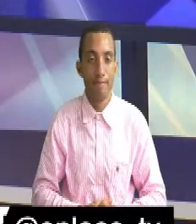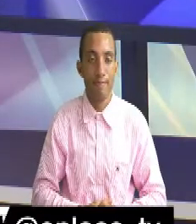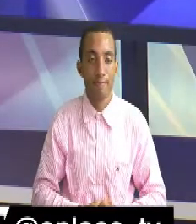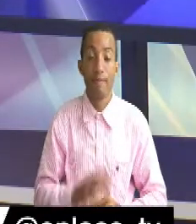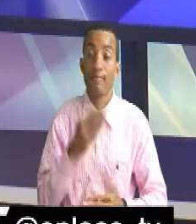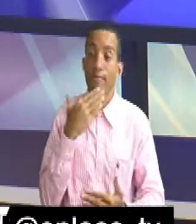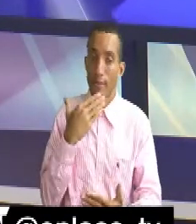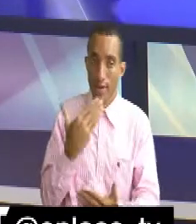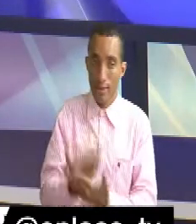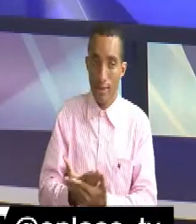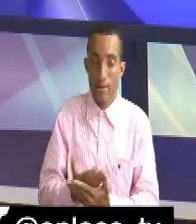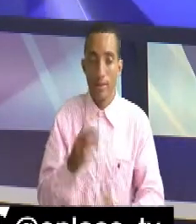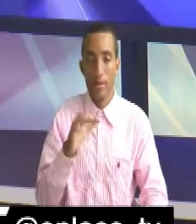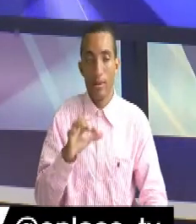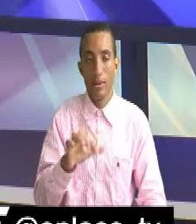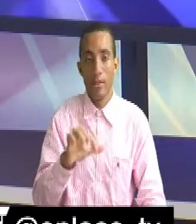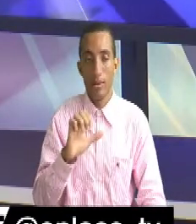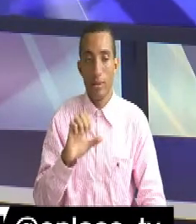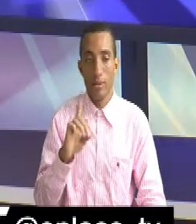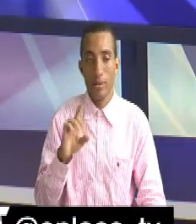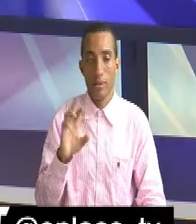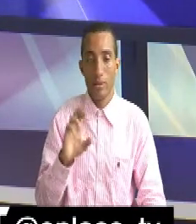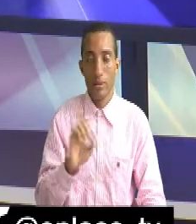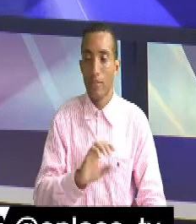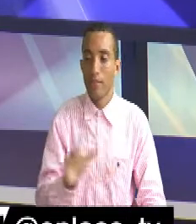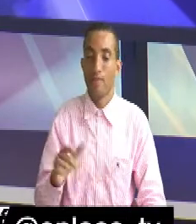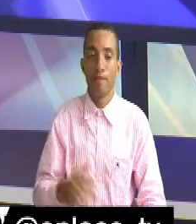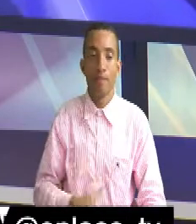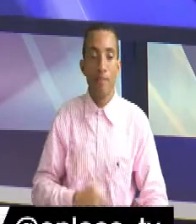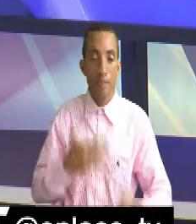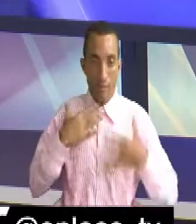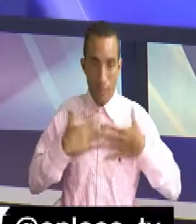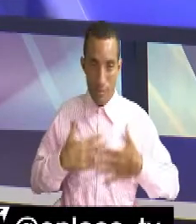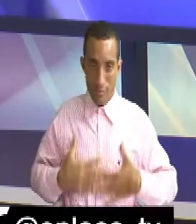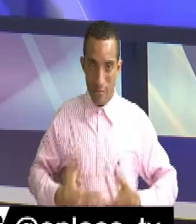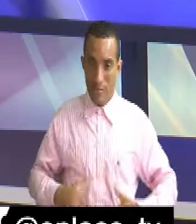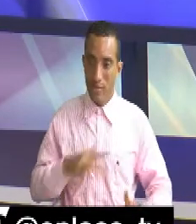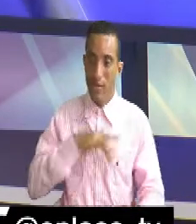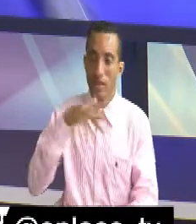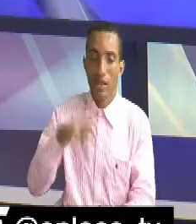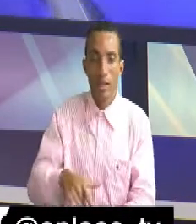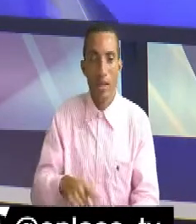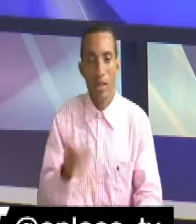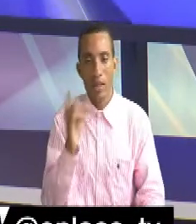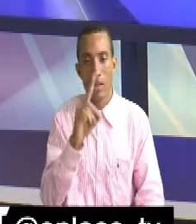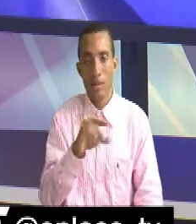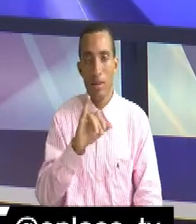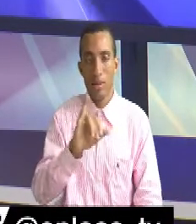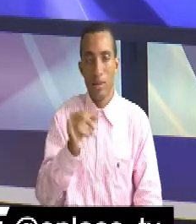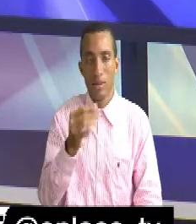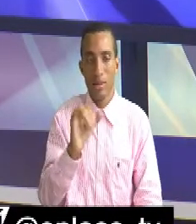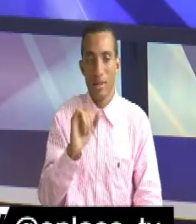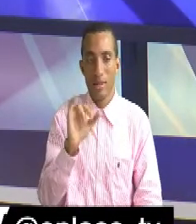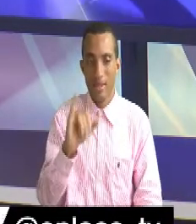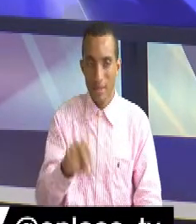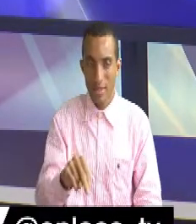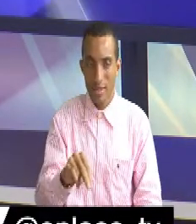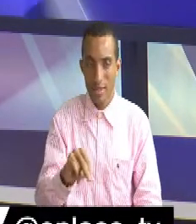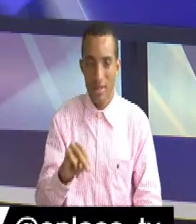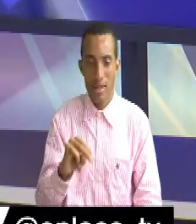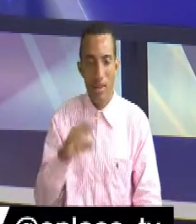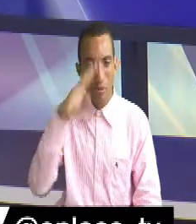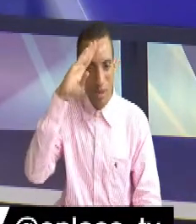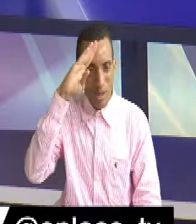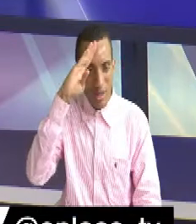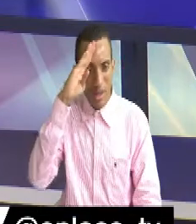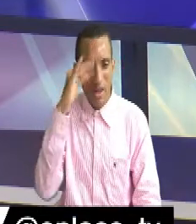Gracias, Pedro. Y uniformados de la SIJÍN llegaron hasta un establecimiento comercial en el barrio Campo Alegre. La policía llegó a hacer un allanamiento, al parecer por la venta de